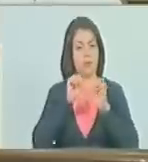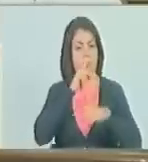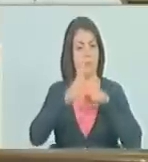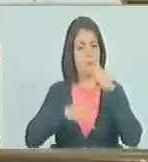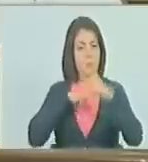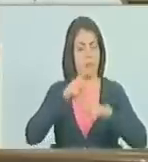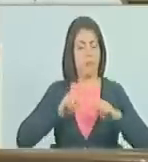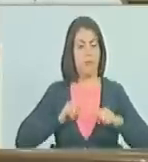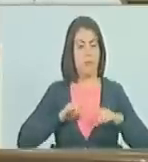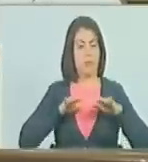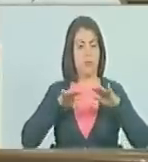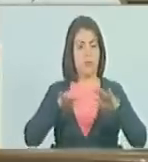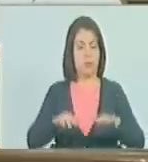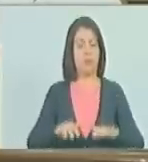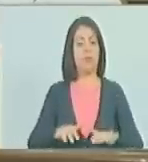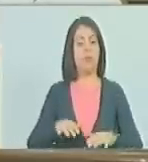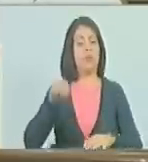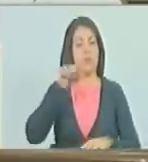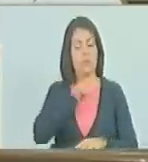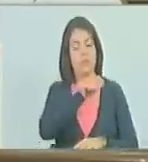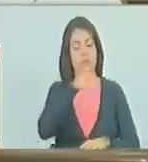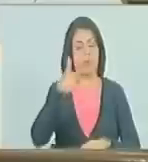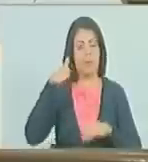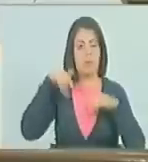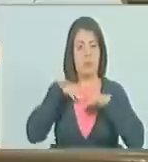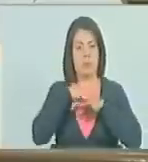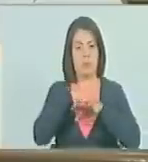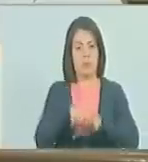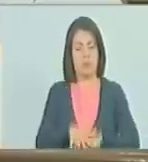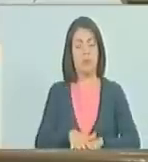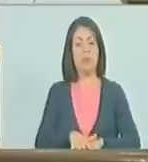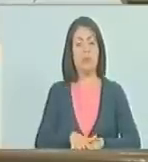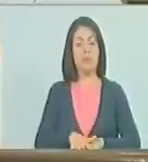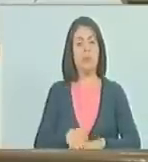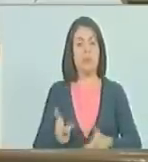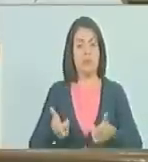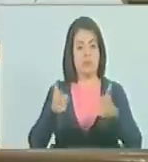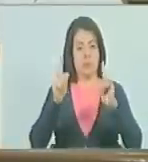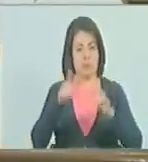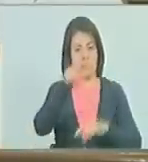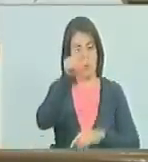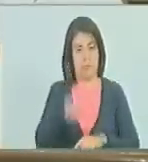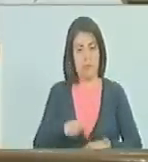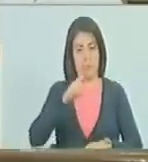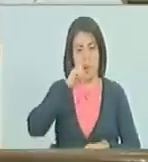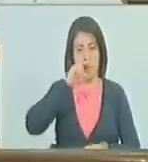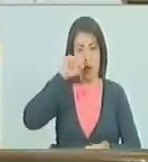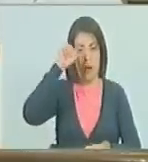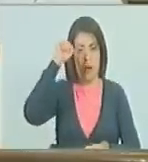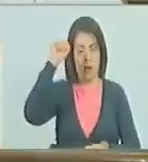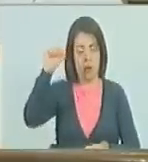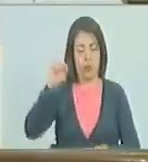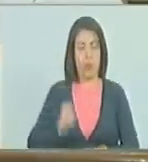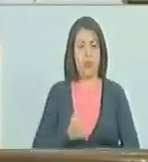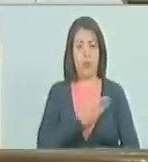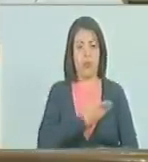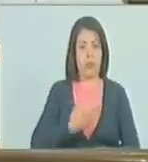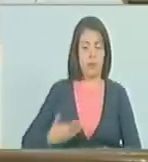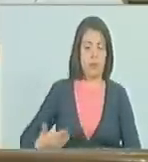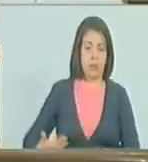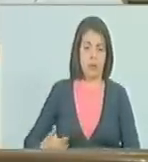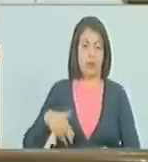Política Exterior, Soberanía e Integración, mediante el cual se autoriza al ciudadano Nicolás Maduro Moros,